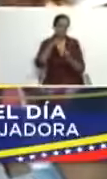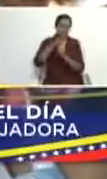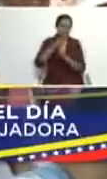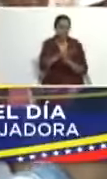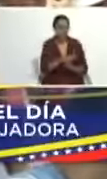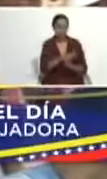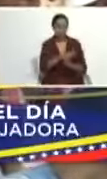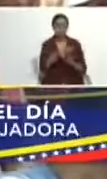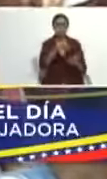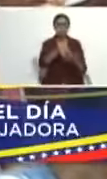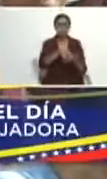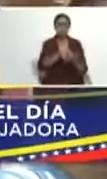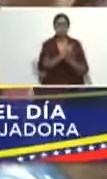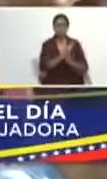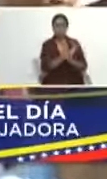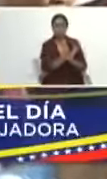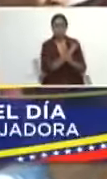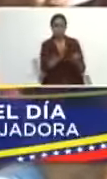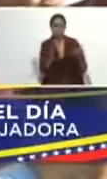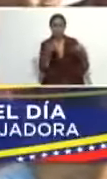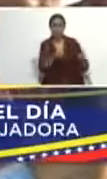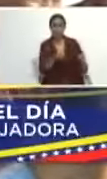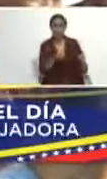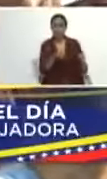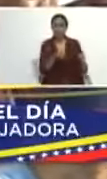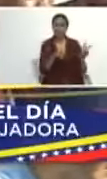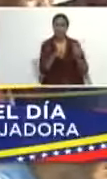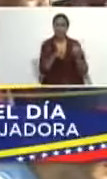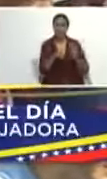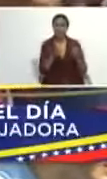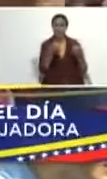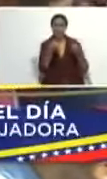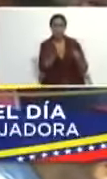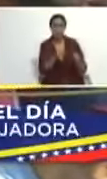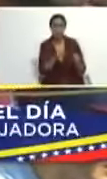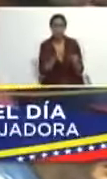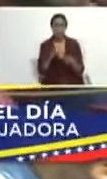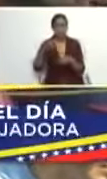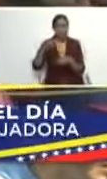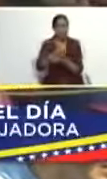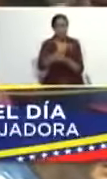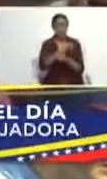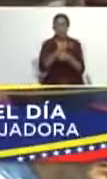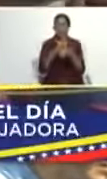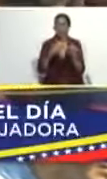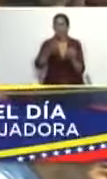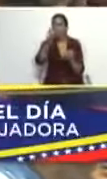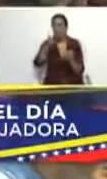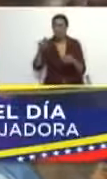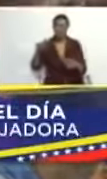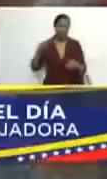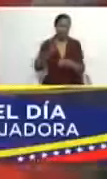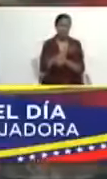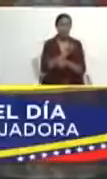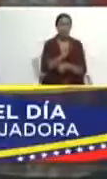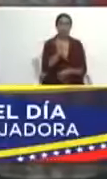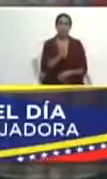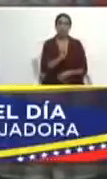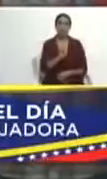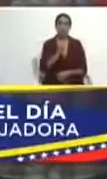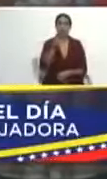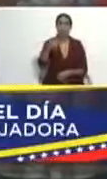con sanciones, con bloqueo, con traiciones! ¡A los traidores! ¡A quienes